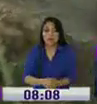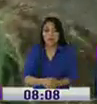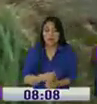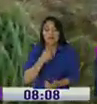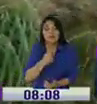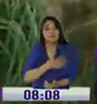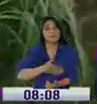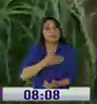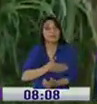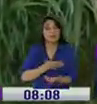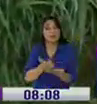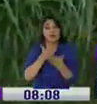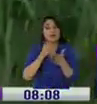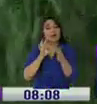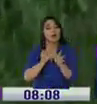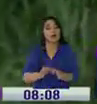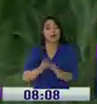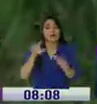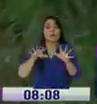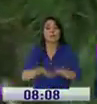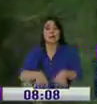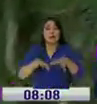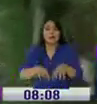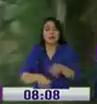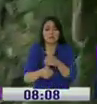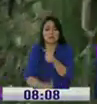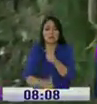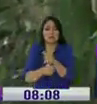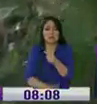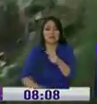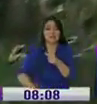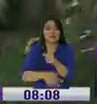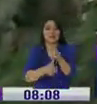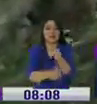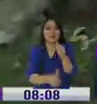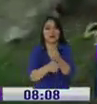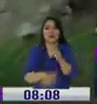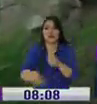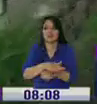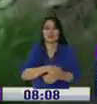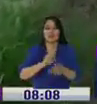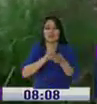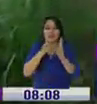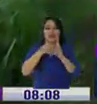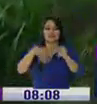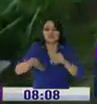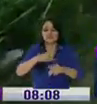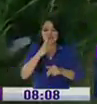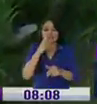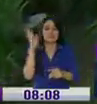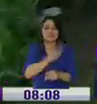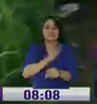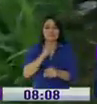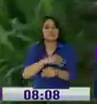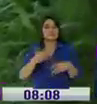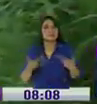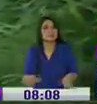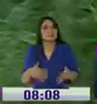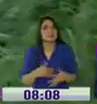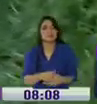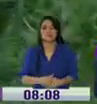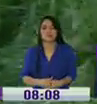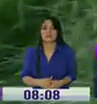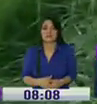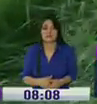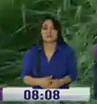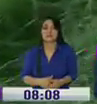favor que me arreglara porque los perros como se ensucia, vienen a cagar. Los vecinos sueltan a los perros y aquí estoy, entonces es una como decir,